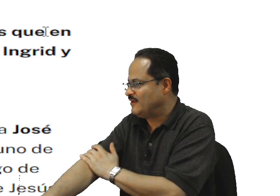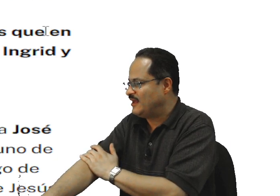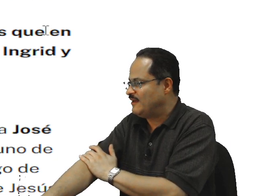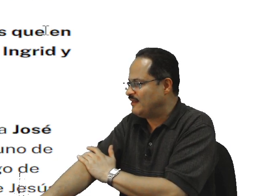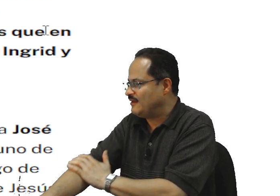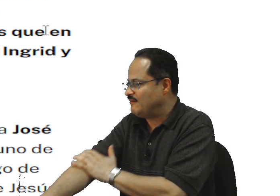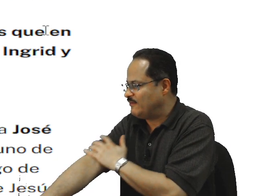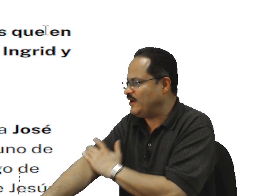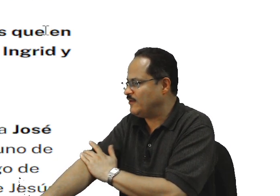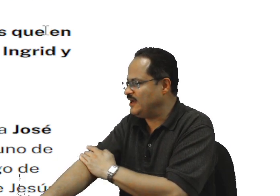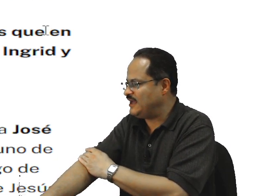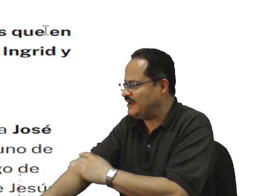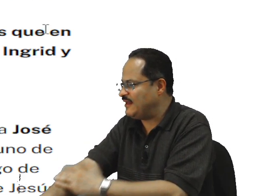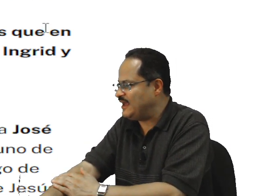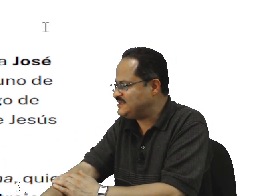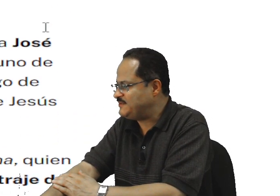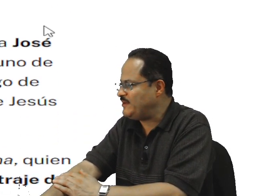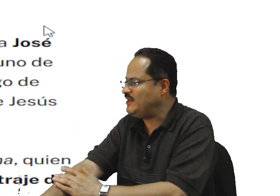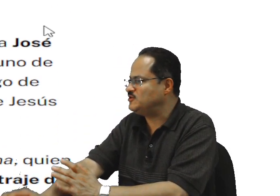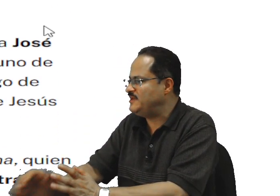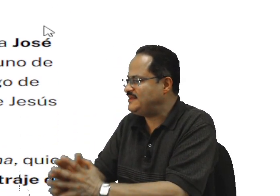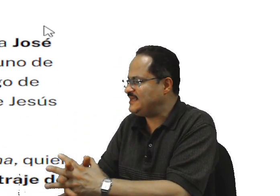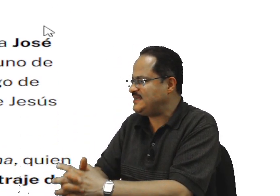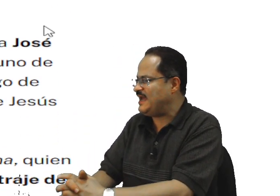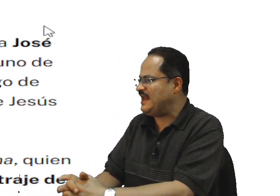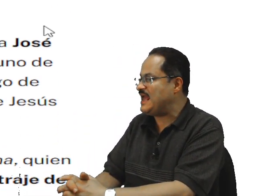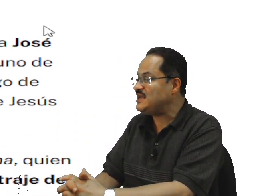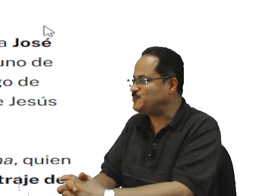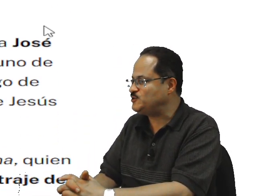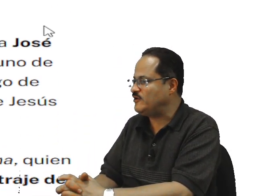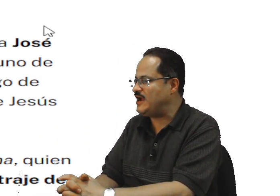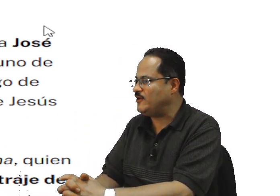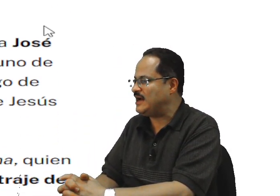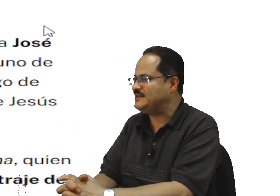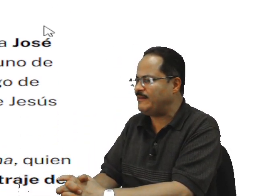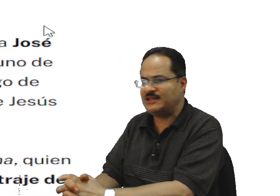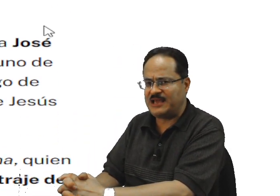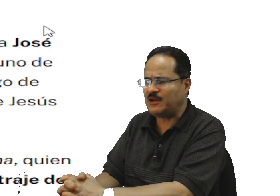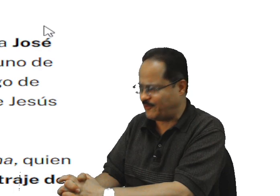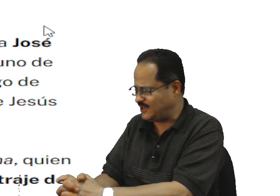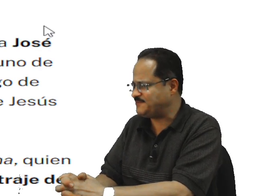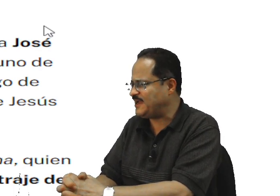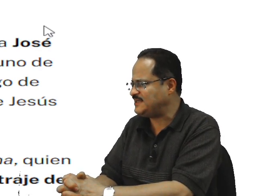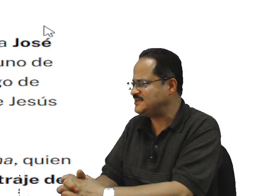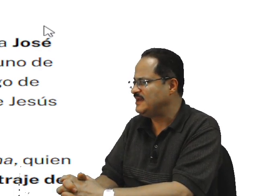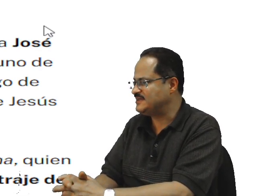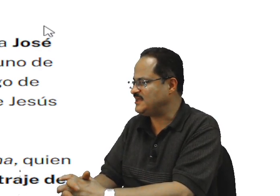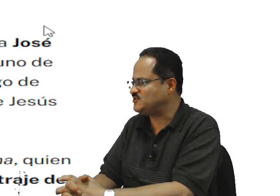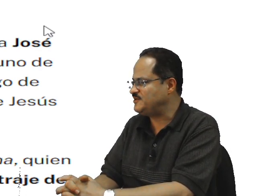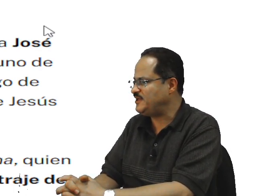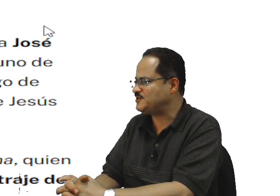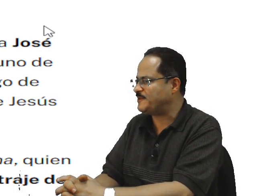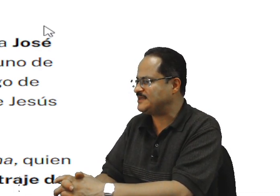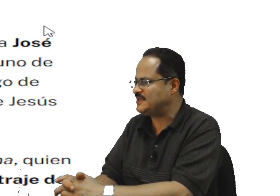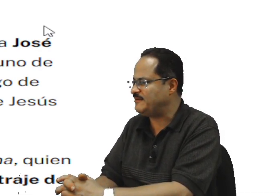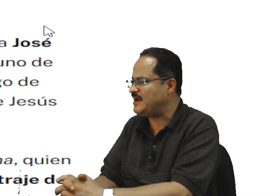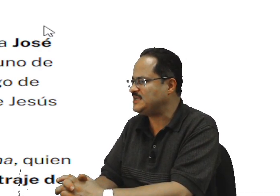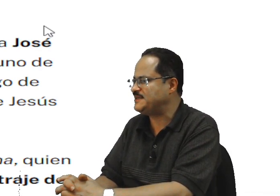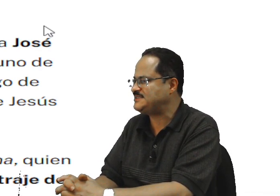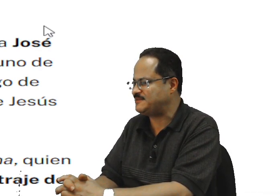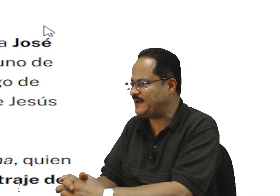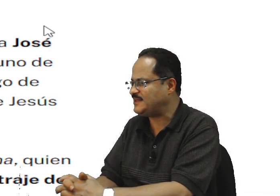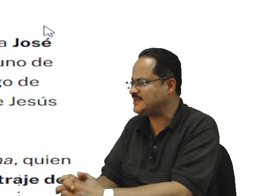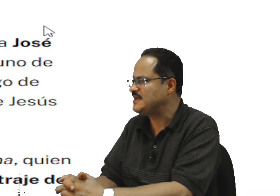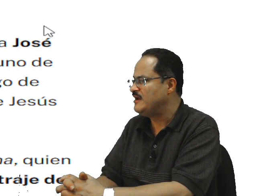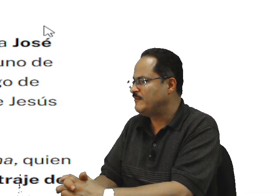Eh bueno eh en septiembre de 2013 el exfuncionario andaba de viaje por las Vegas Estados Unidos para celebrar las